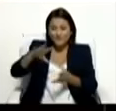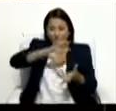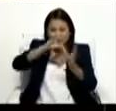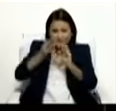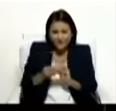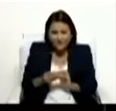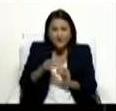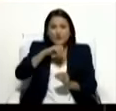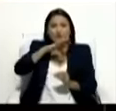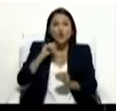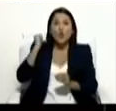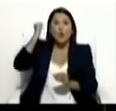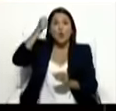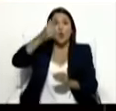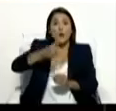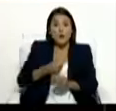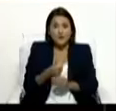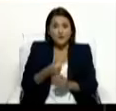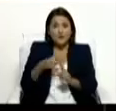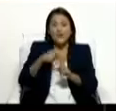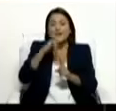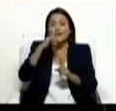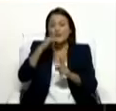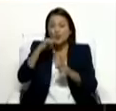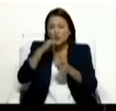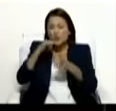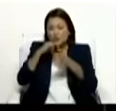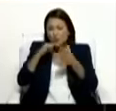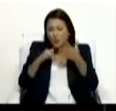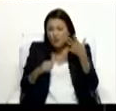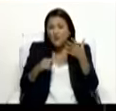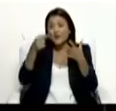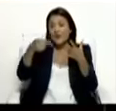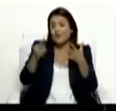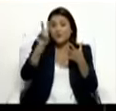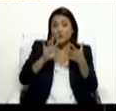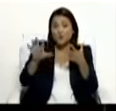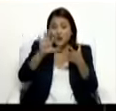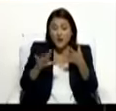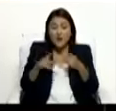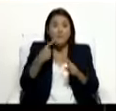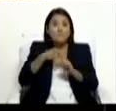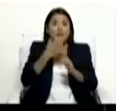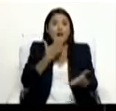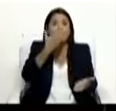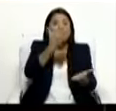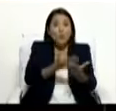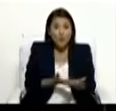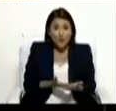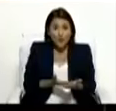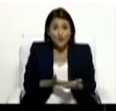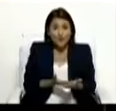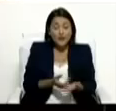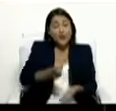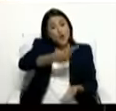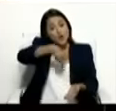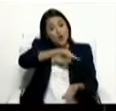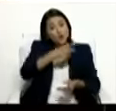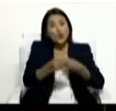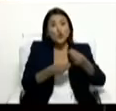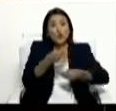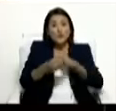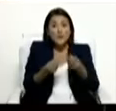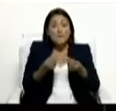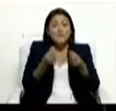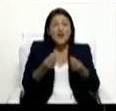la controversia, todas las denuncias que Venezuela ha hecho, todas las propuestas que hacemos para que se diriman